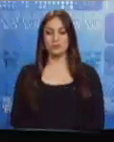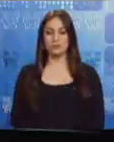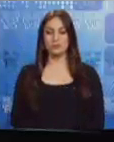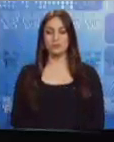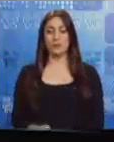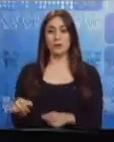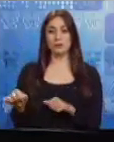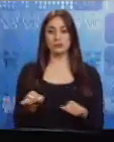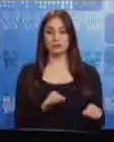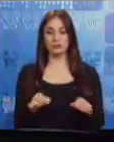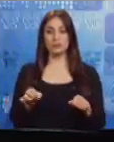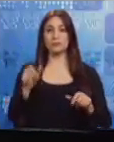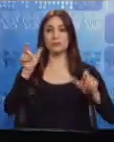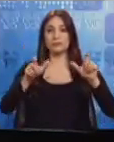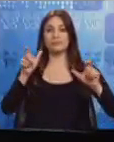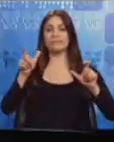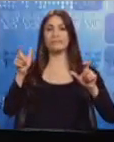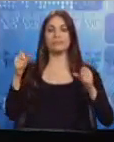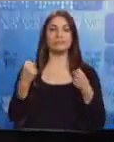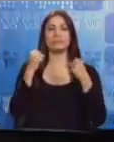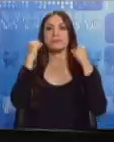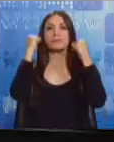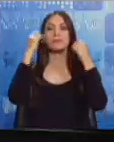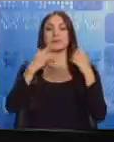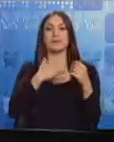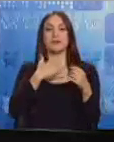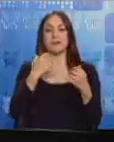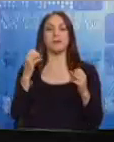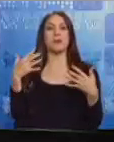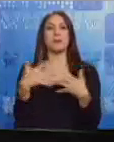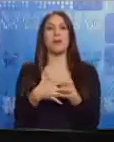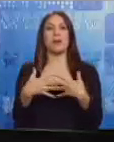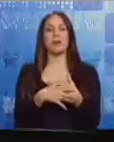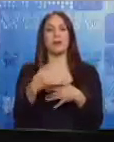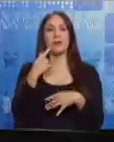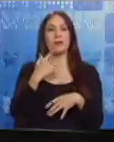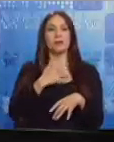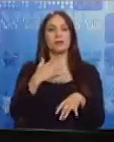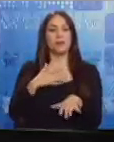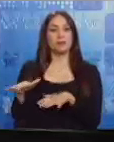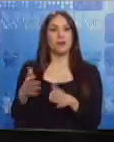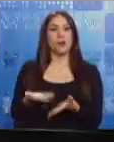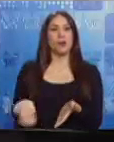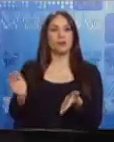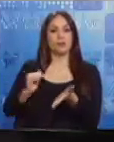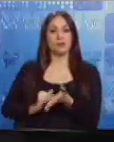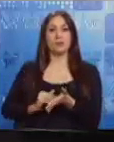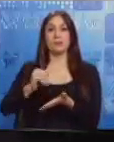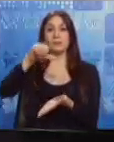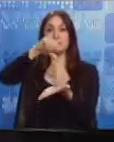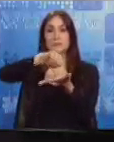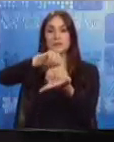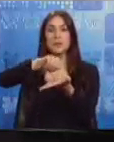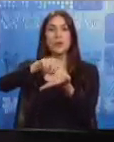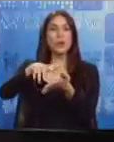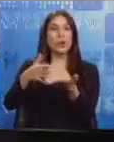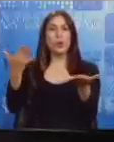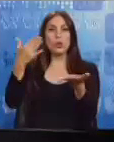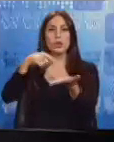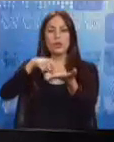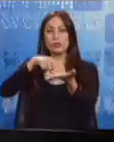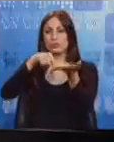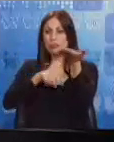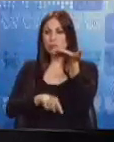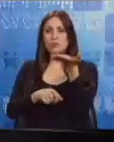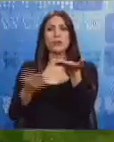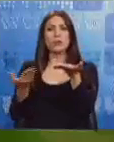El sismo causó alarma la noche del jueves en 14 de los 22 cantones de la provincia de Manabí. El epicentro, de acuerdo al reporte del